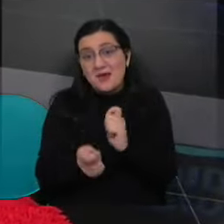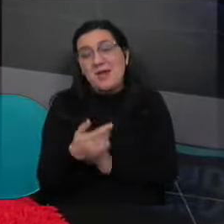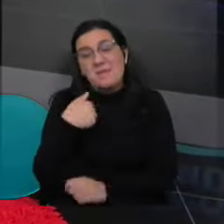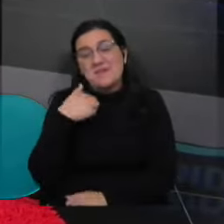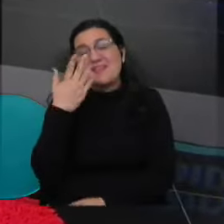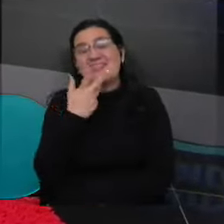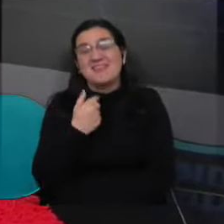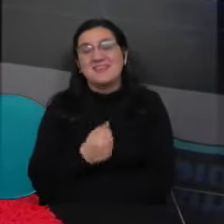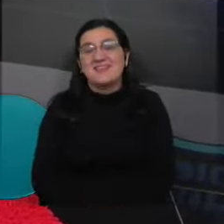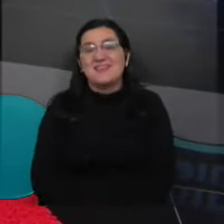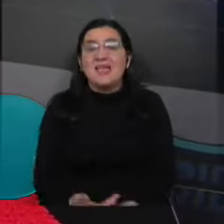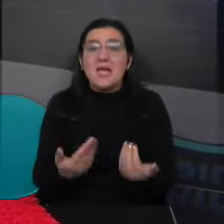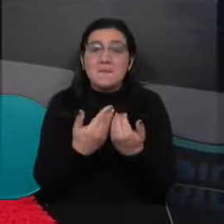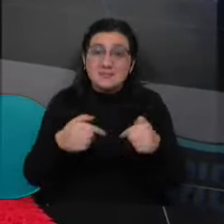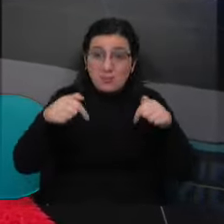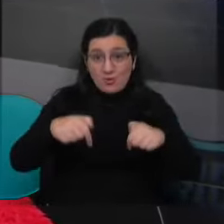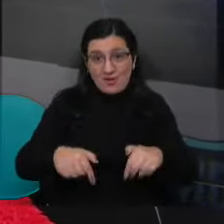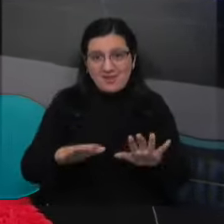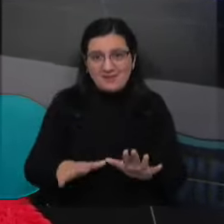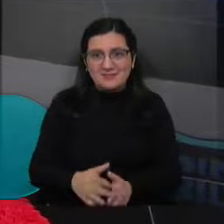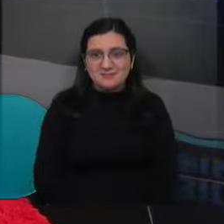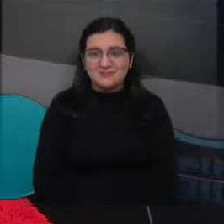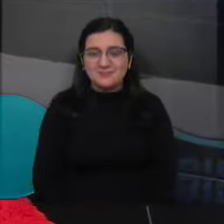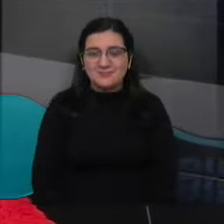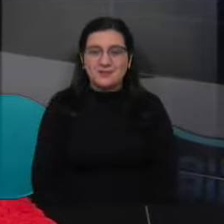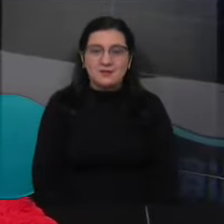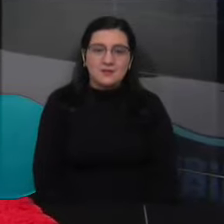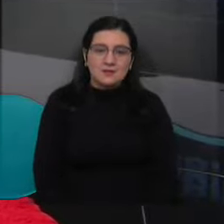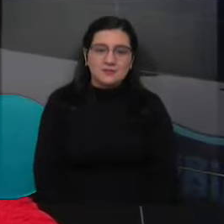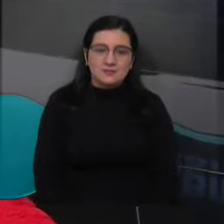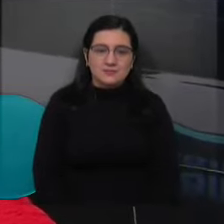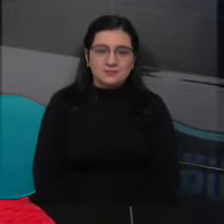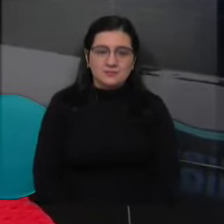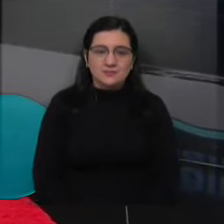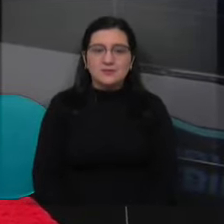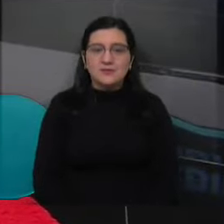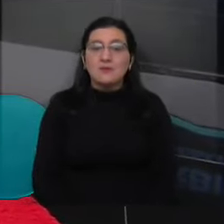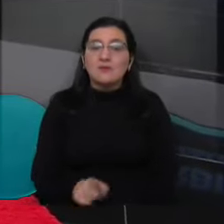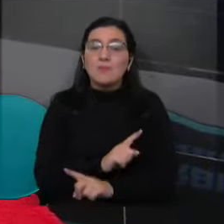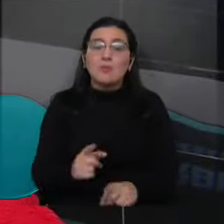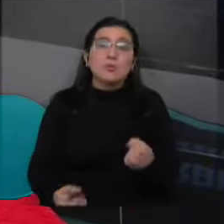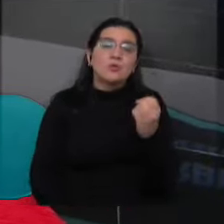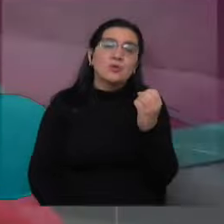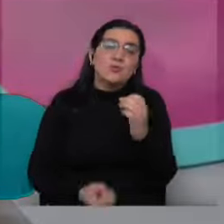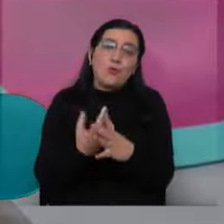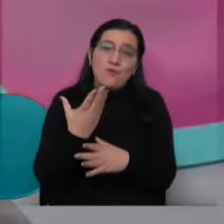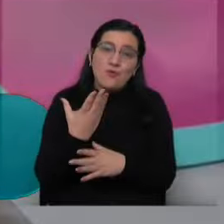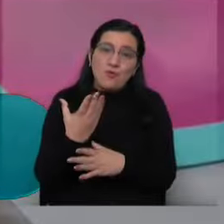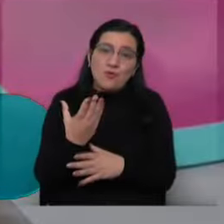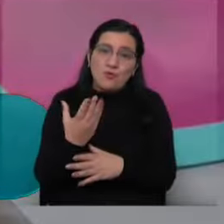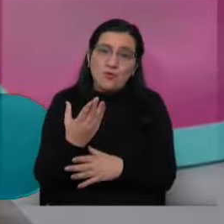encantaría y empecemos por casa no vos tampoco es una novedad esto de este de tu figura y por